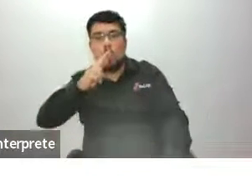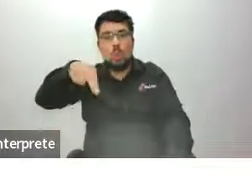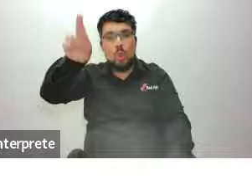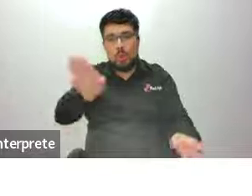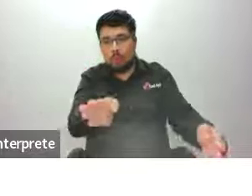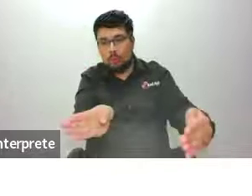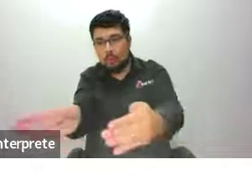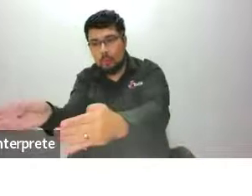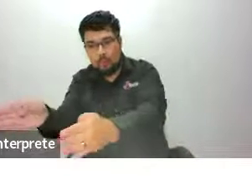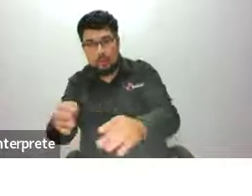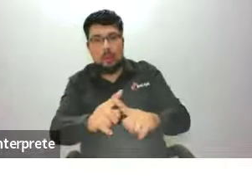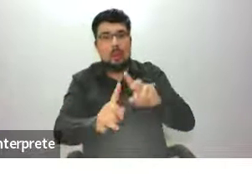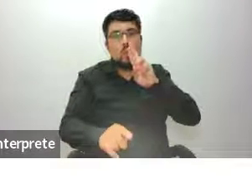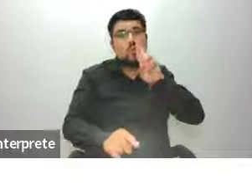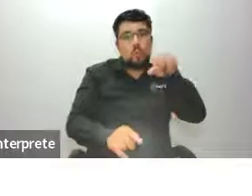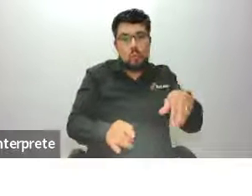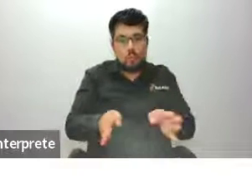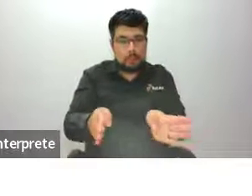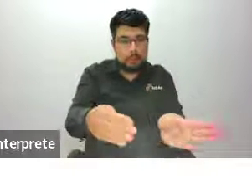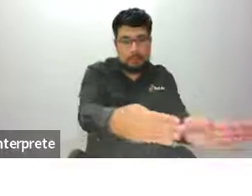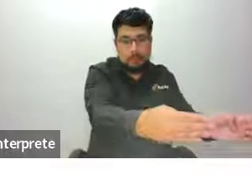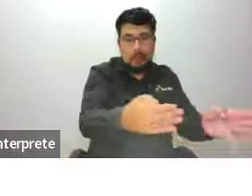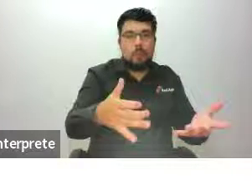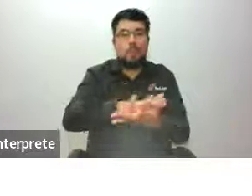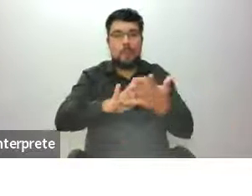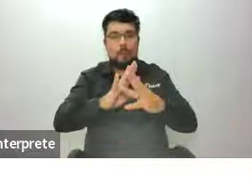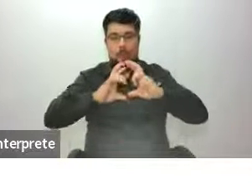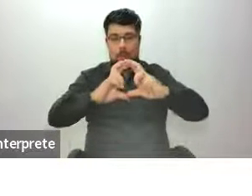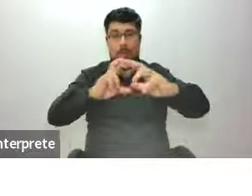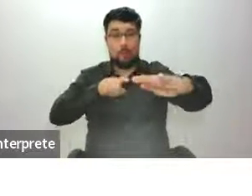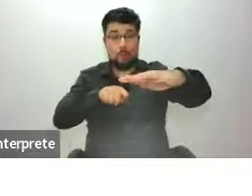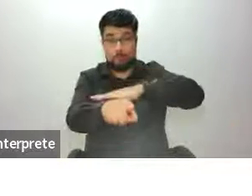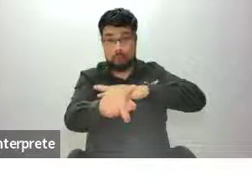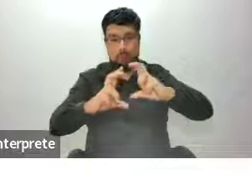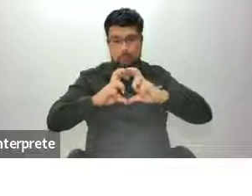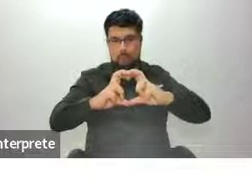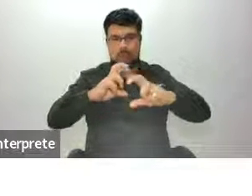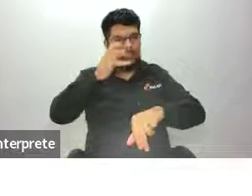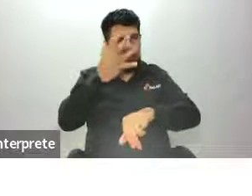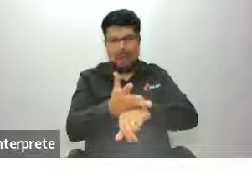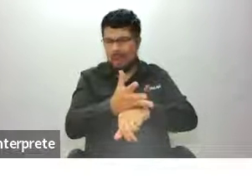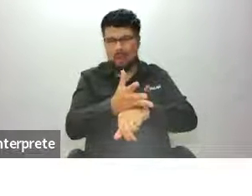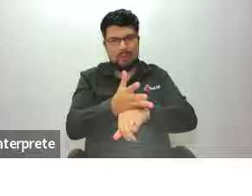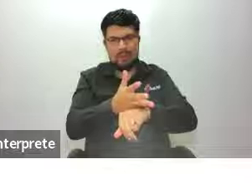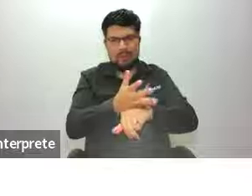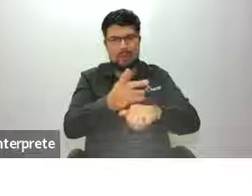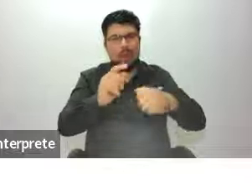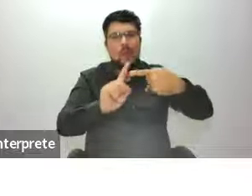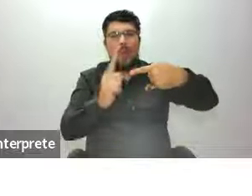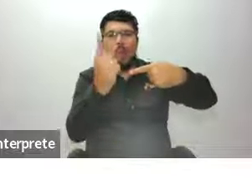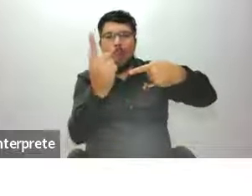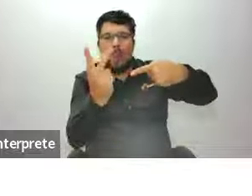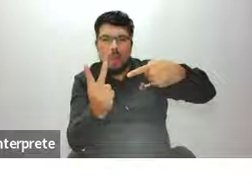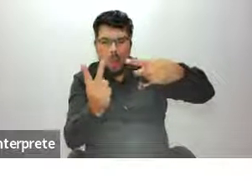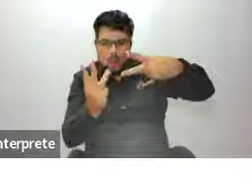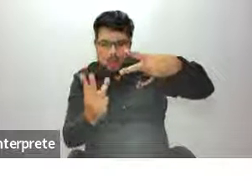¿no? En las líneas del metro tenemos muchas líneas. Sin embargo, están todas organizadas